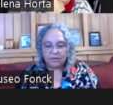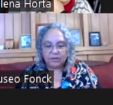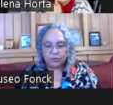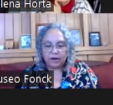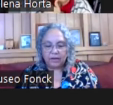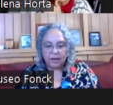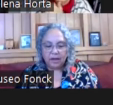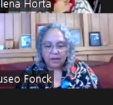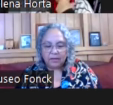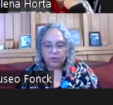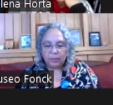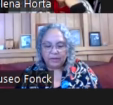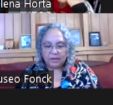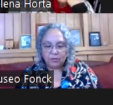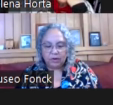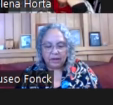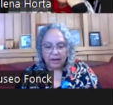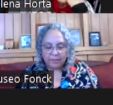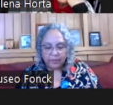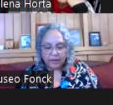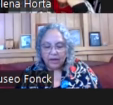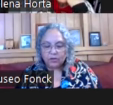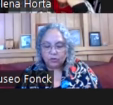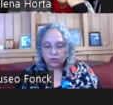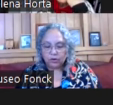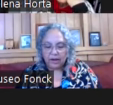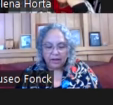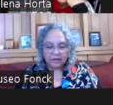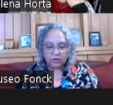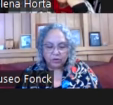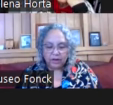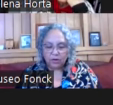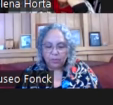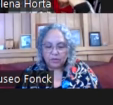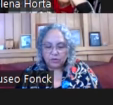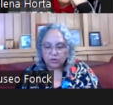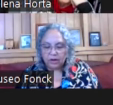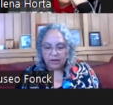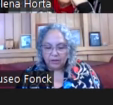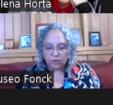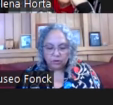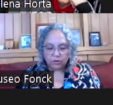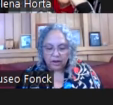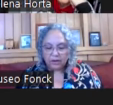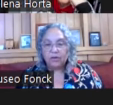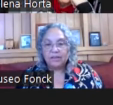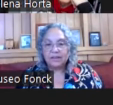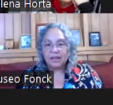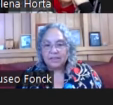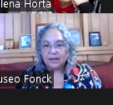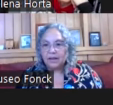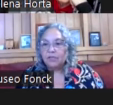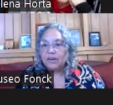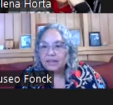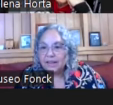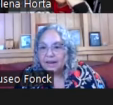de Eötvös-Loránd de Budapest, en Hungría. Es doctora en historia con mención en etnohistoria de la Universidad